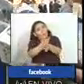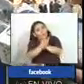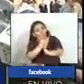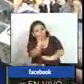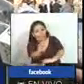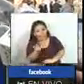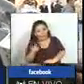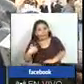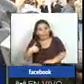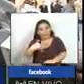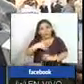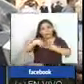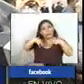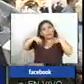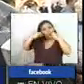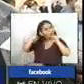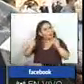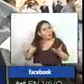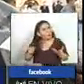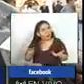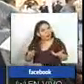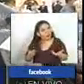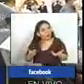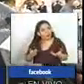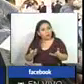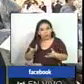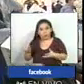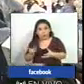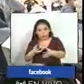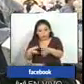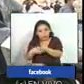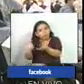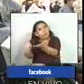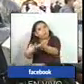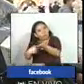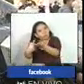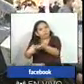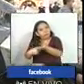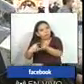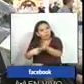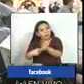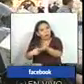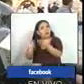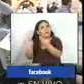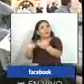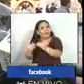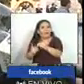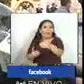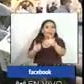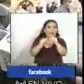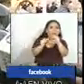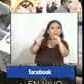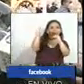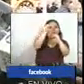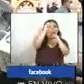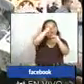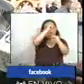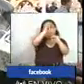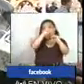Salud para que allá analicemos, digamos, todo aquello que la misma sala de lo constitucional dejó,